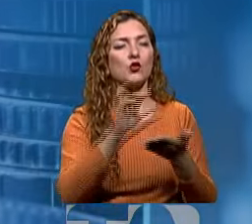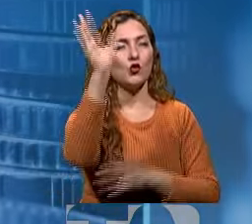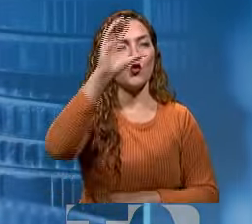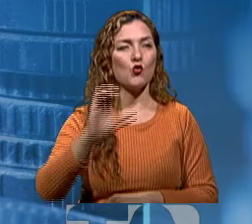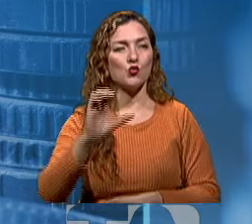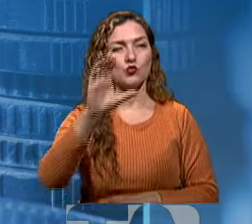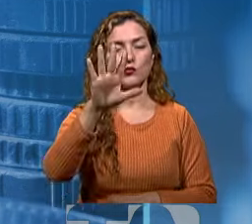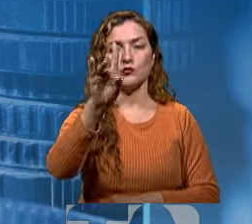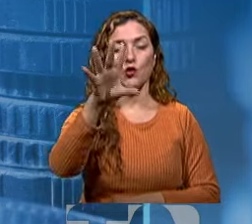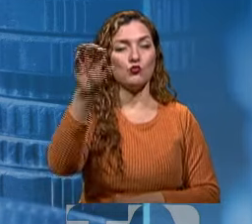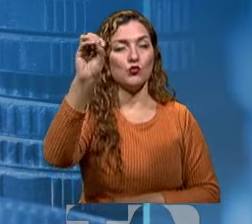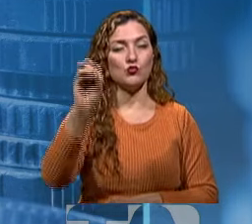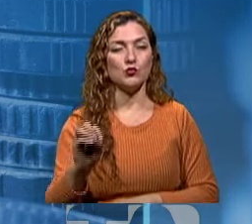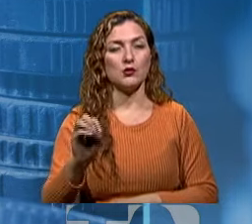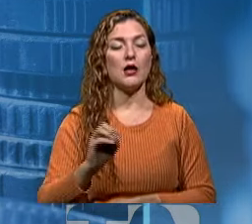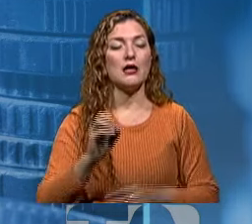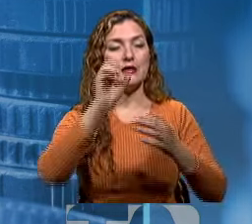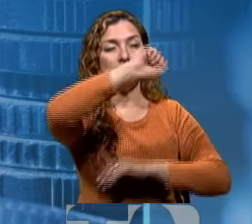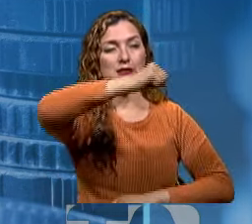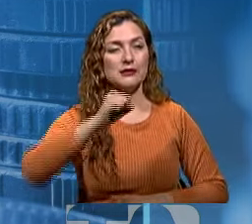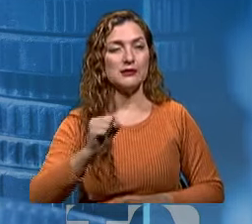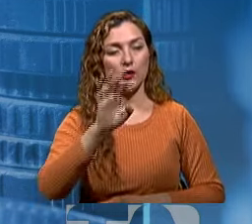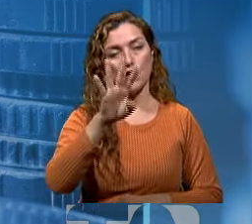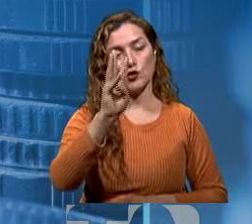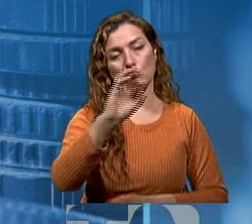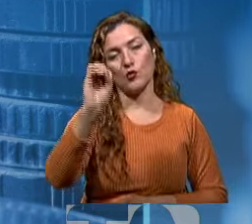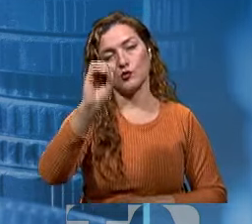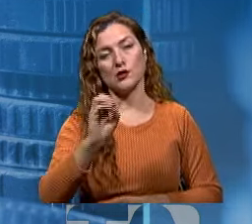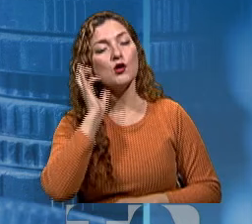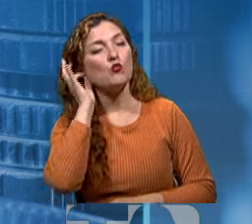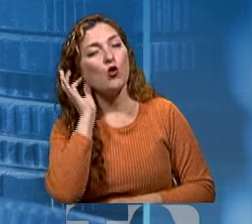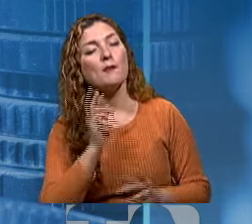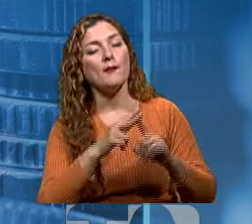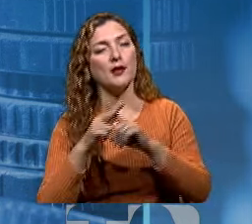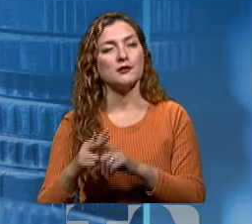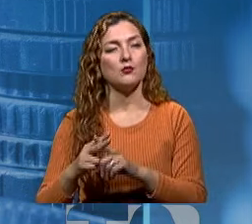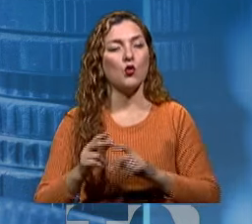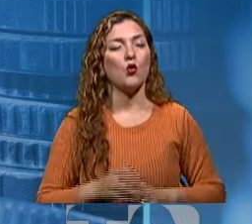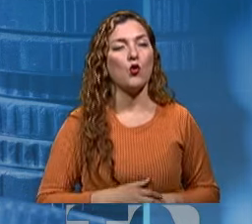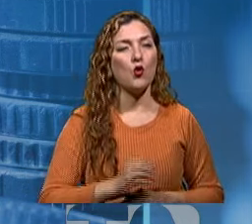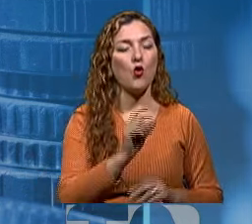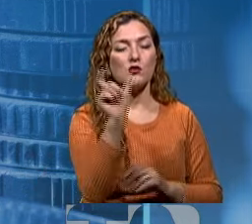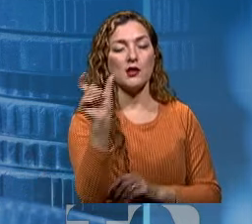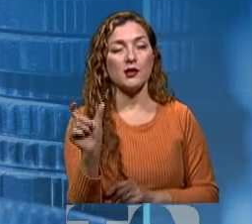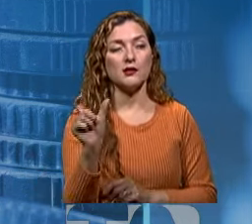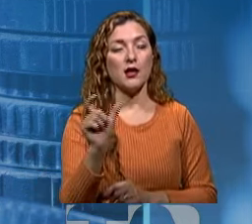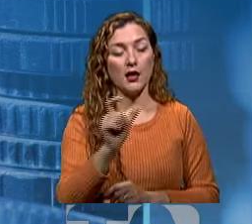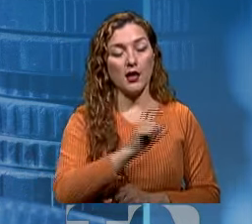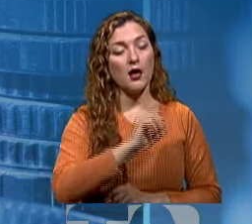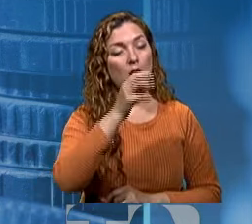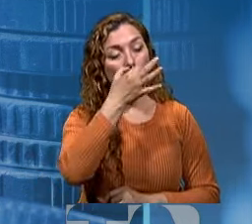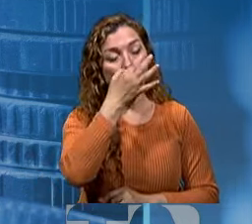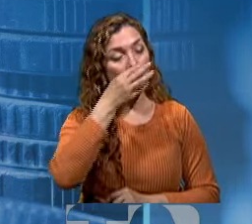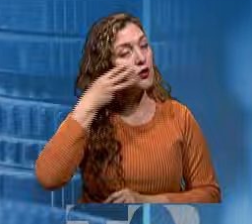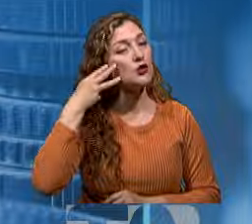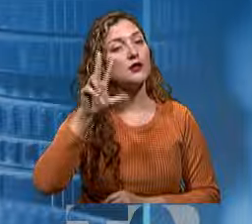un 51%. En la sierra, el 46% de mujeres obtiene un préstamo o tarjeta y en el oriente apenas